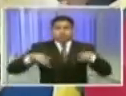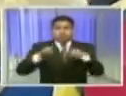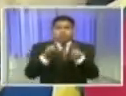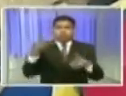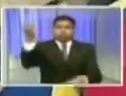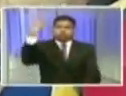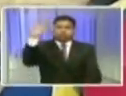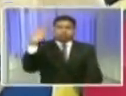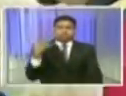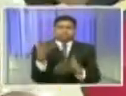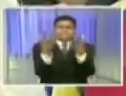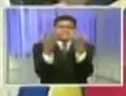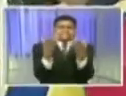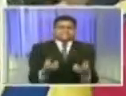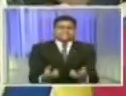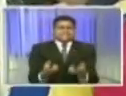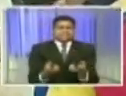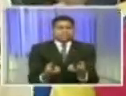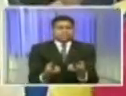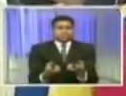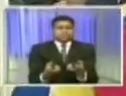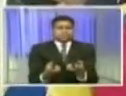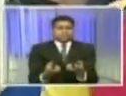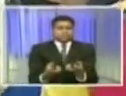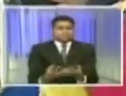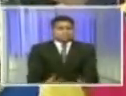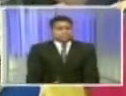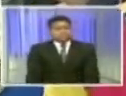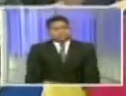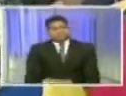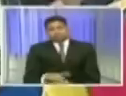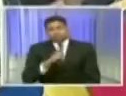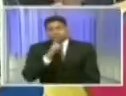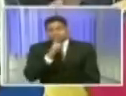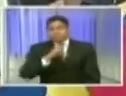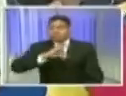teníamos la sequía más brava de la historia de Venezuela.